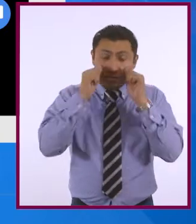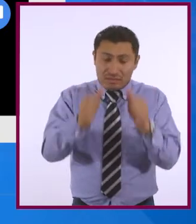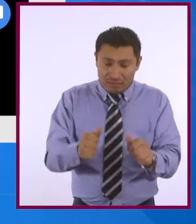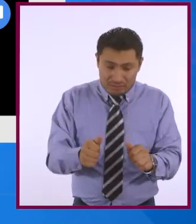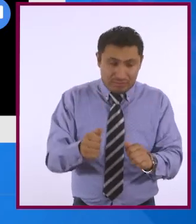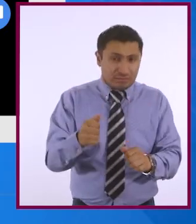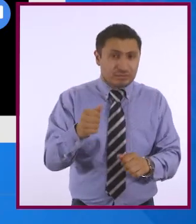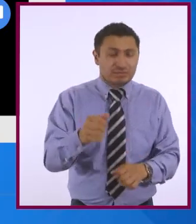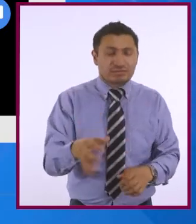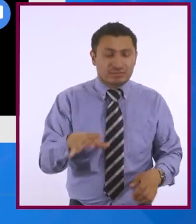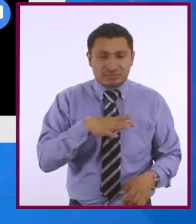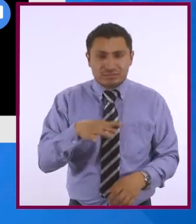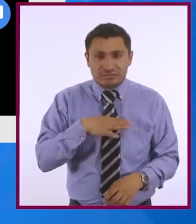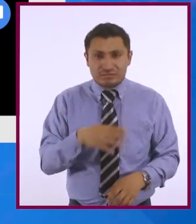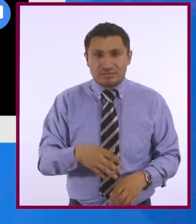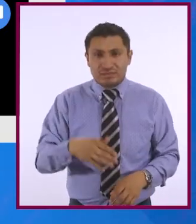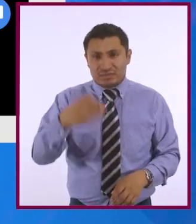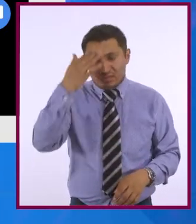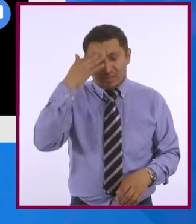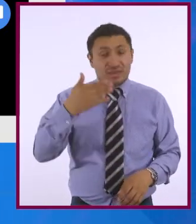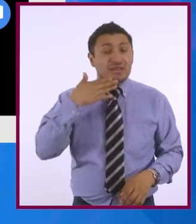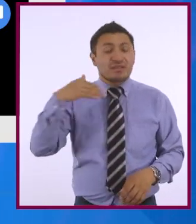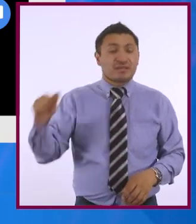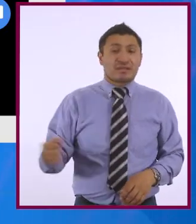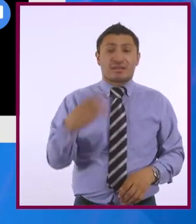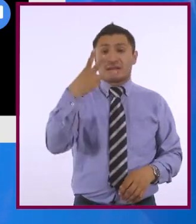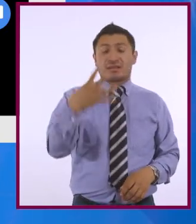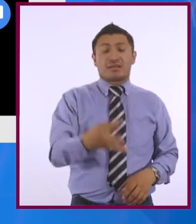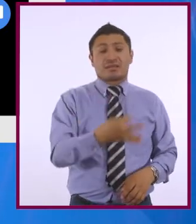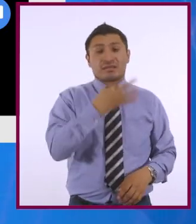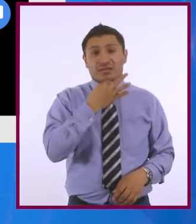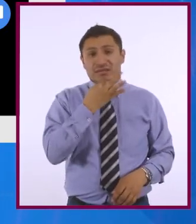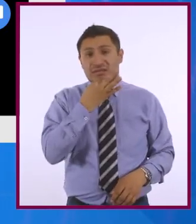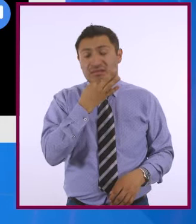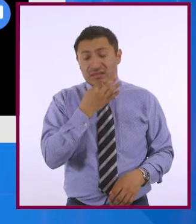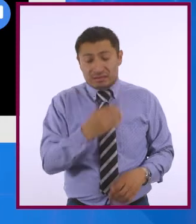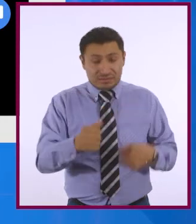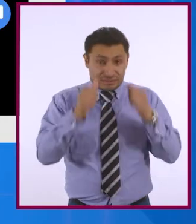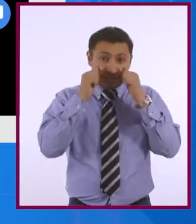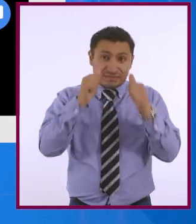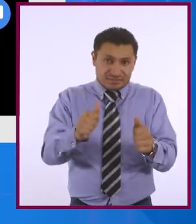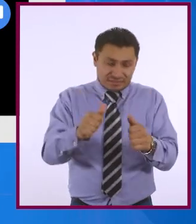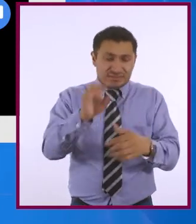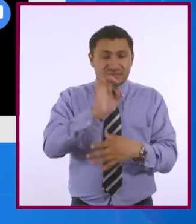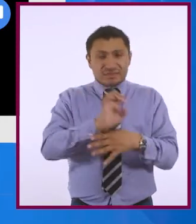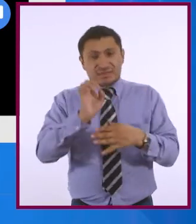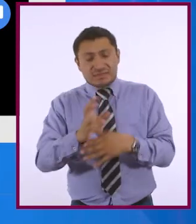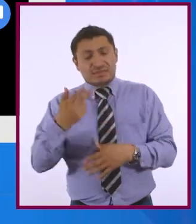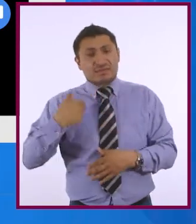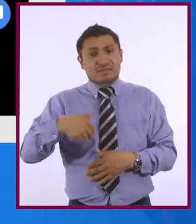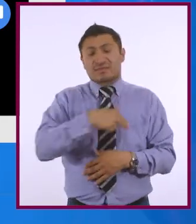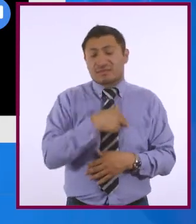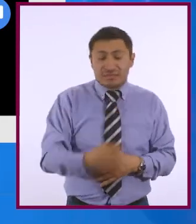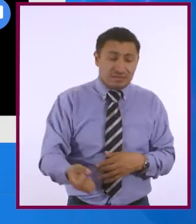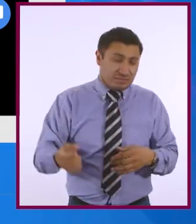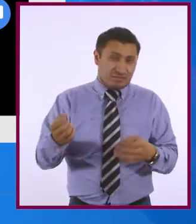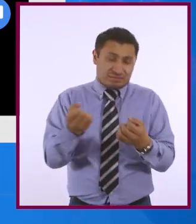¿no? Tener la capacidad de 3 minutos escuchar nada más, ¿no? Entonces, como sociedad,